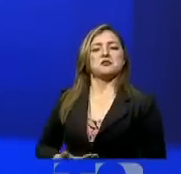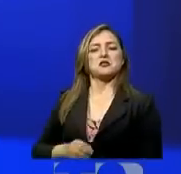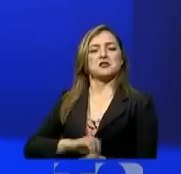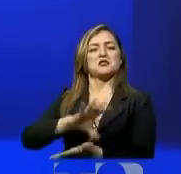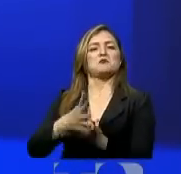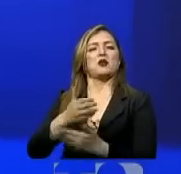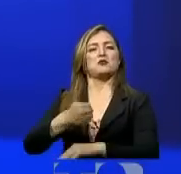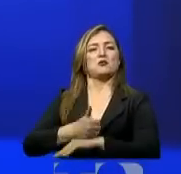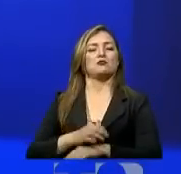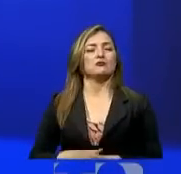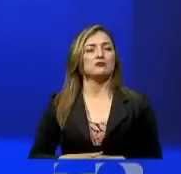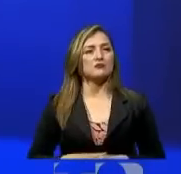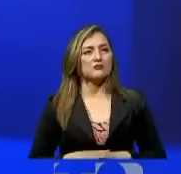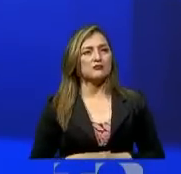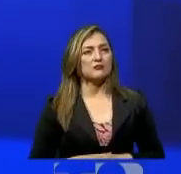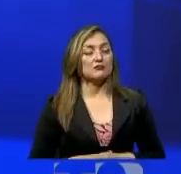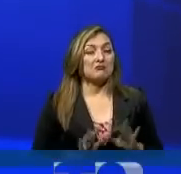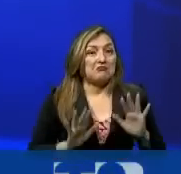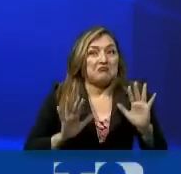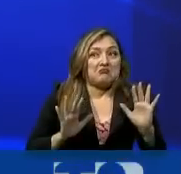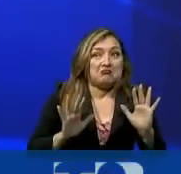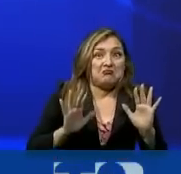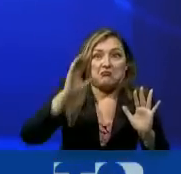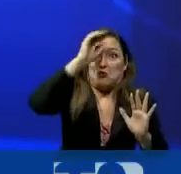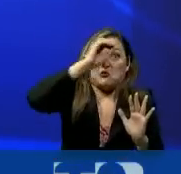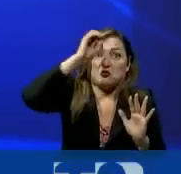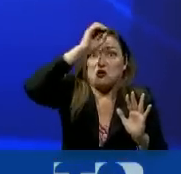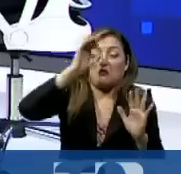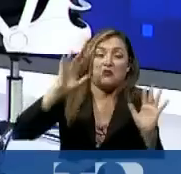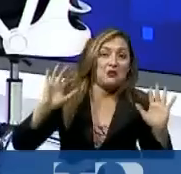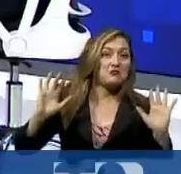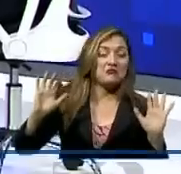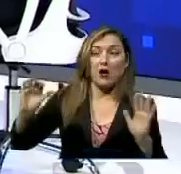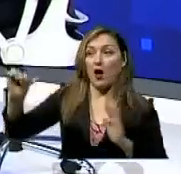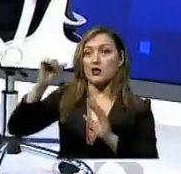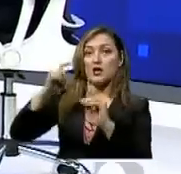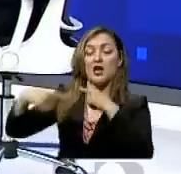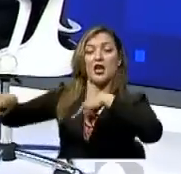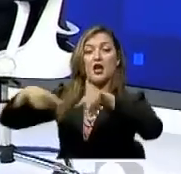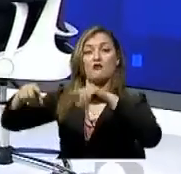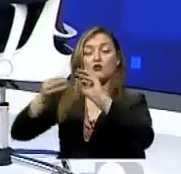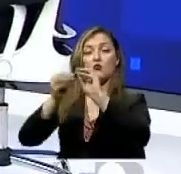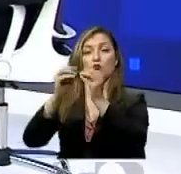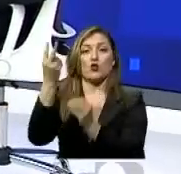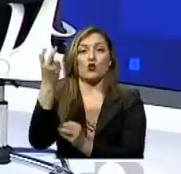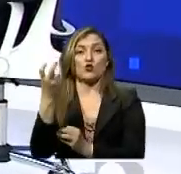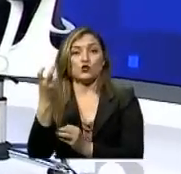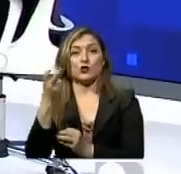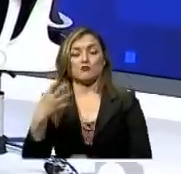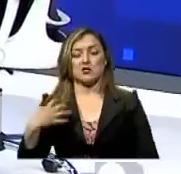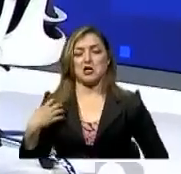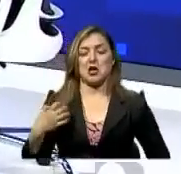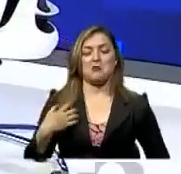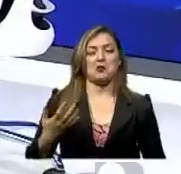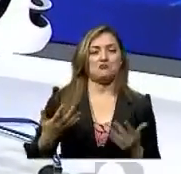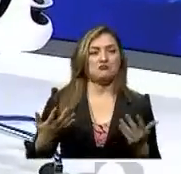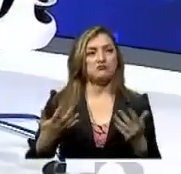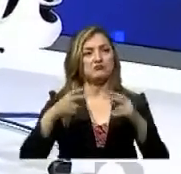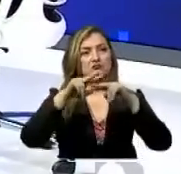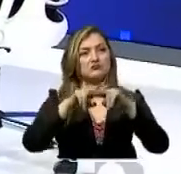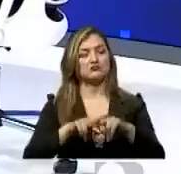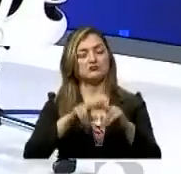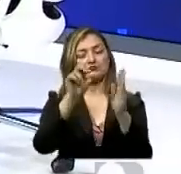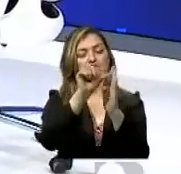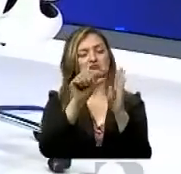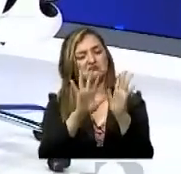Bueno, no he tenido conocimiento de que este sector esté reclamando la primera vicepresidencia. Ayer lo dijo el jefe de bancada, jefe de bloque. Hay que